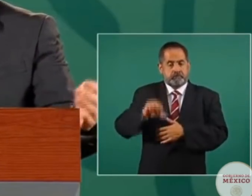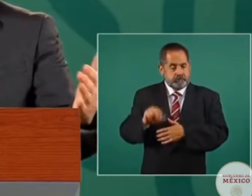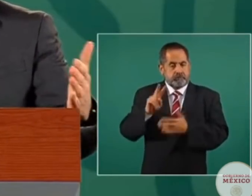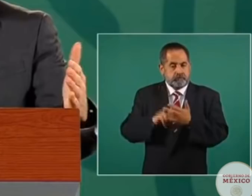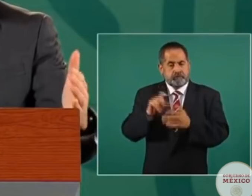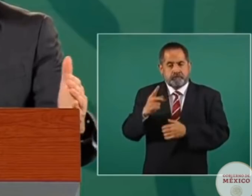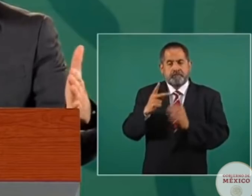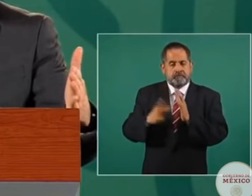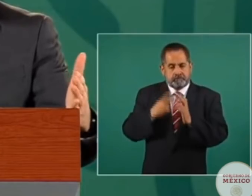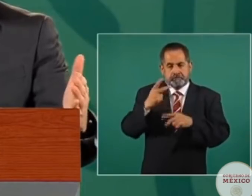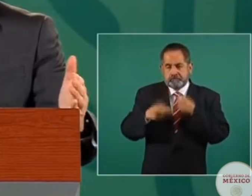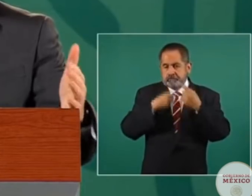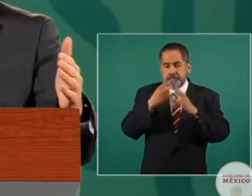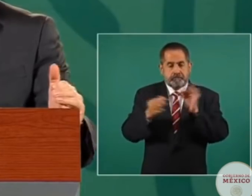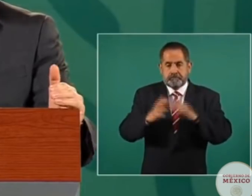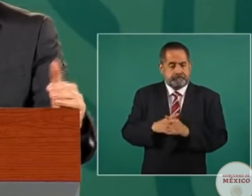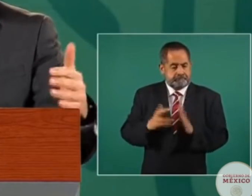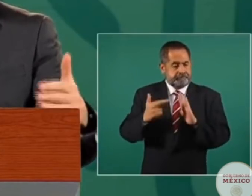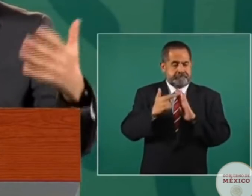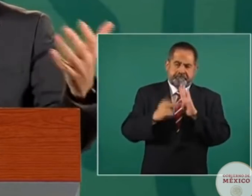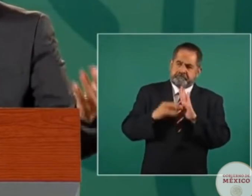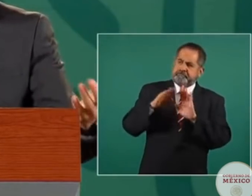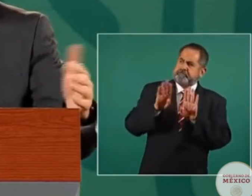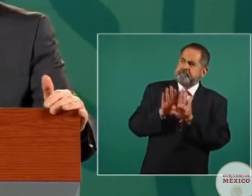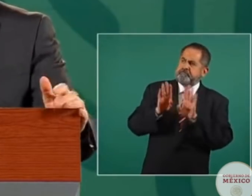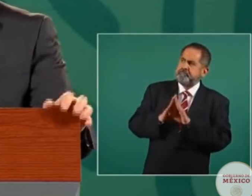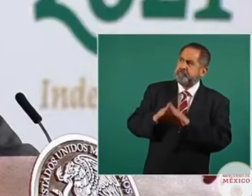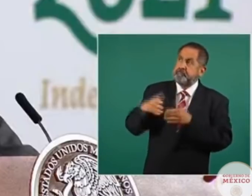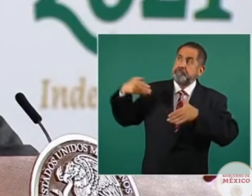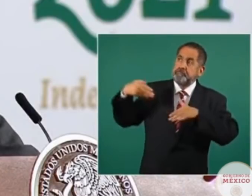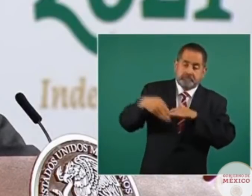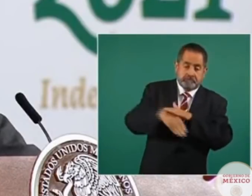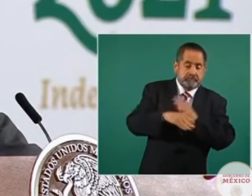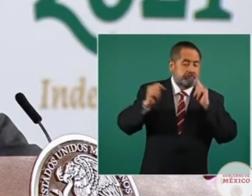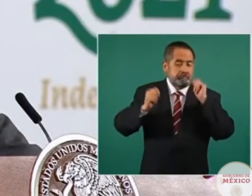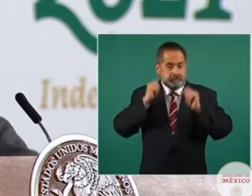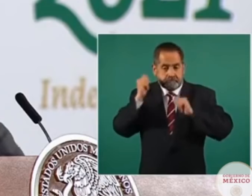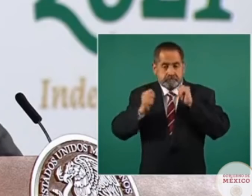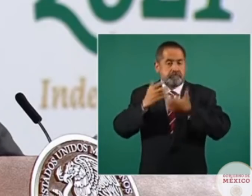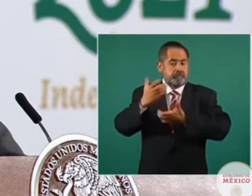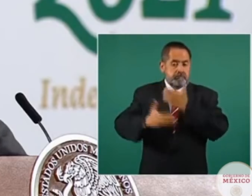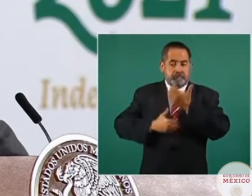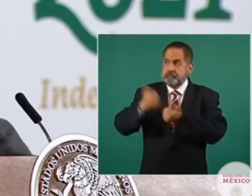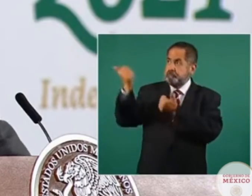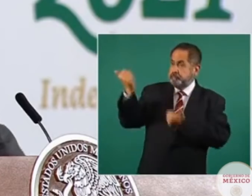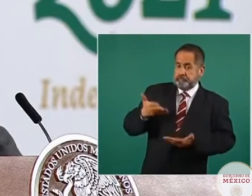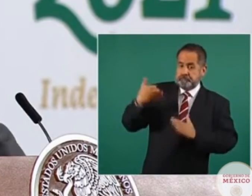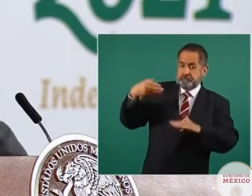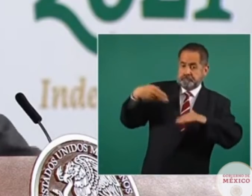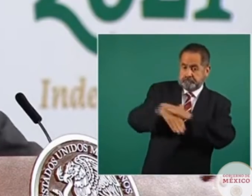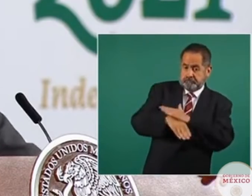2021. Las medidas restrictivas al tránsito o comercio internacionales no